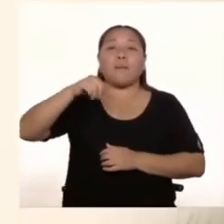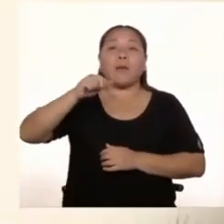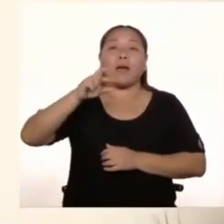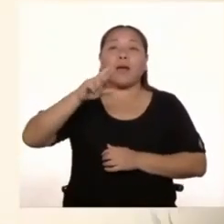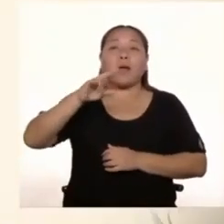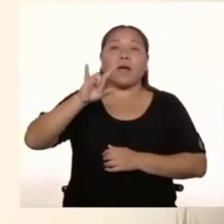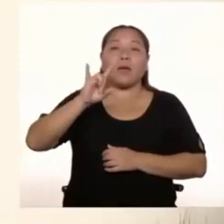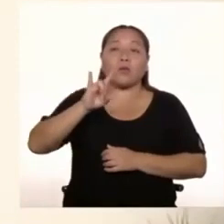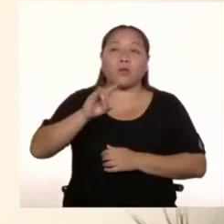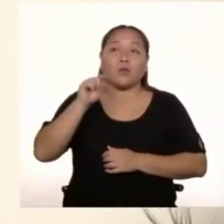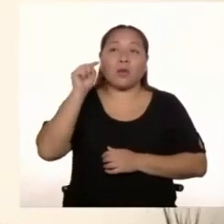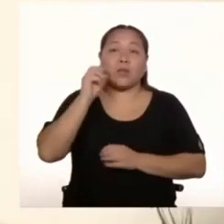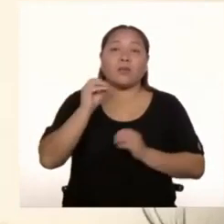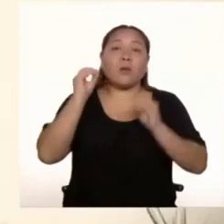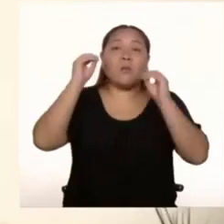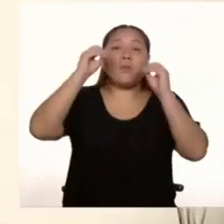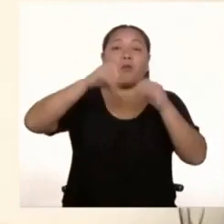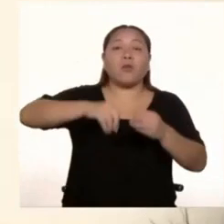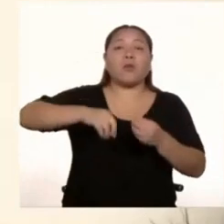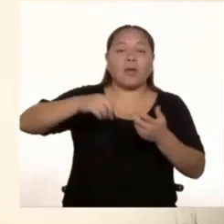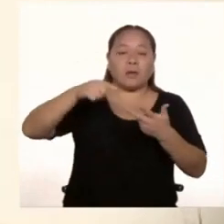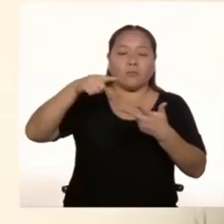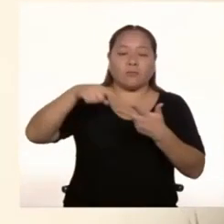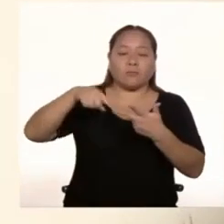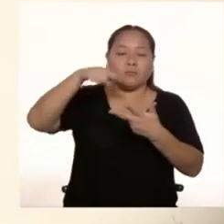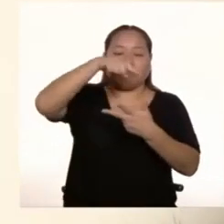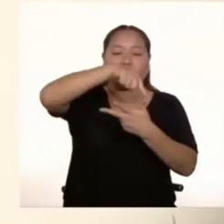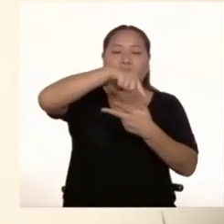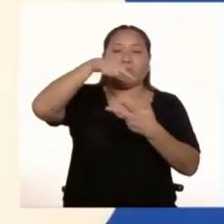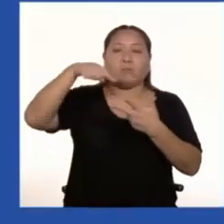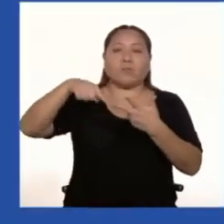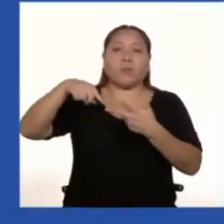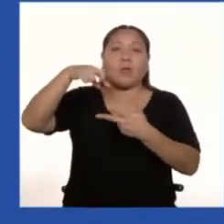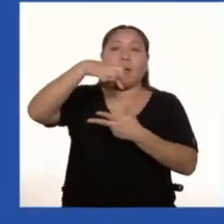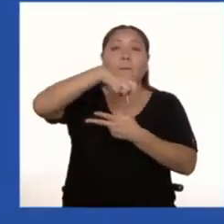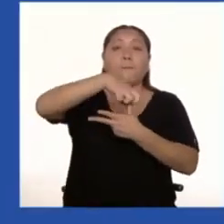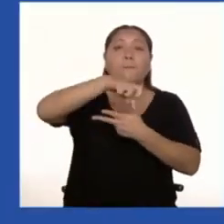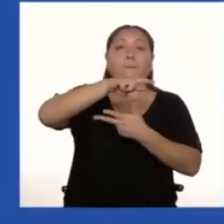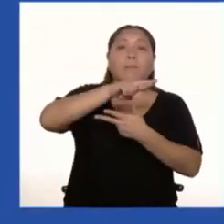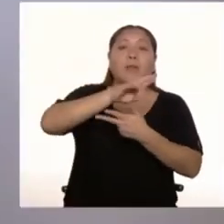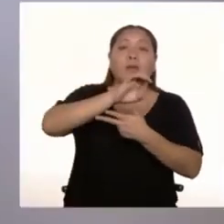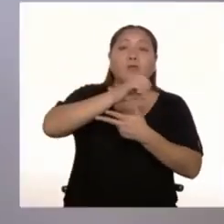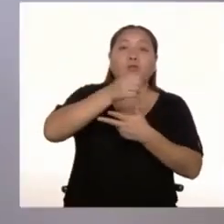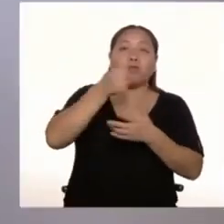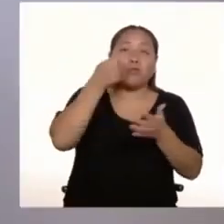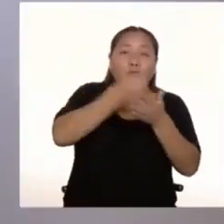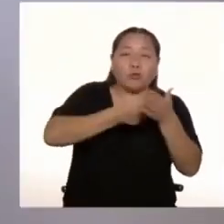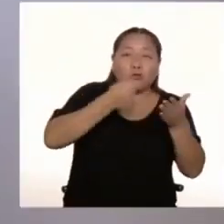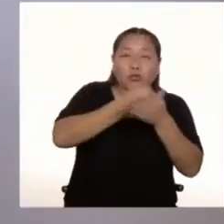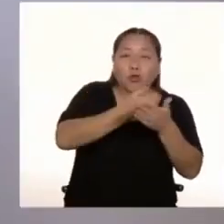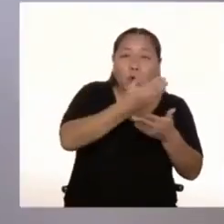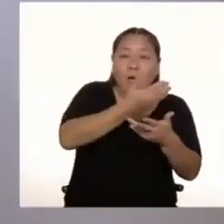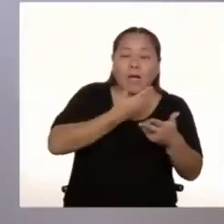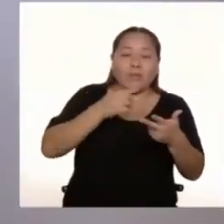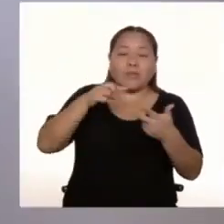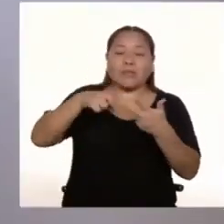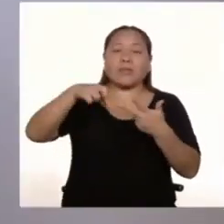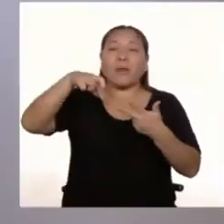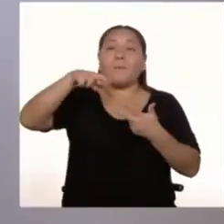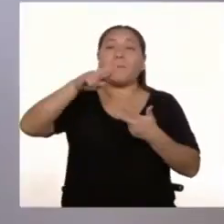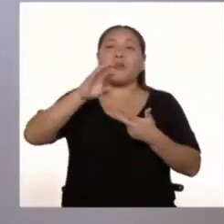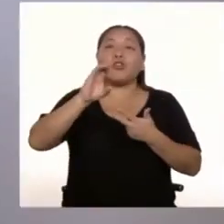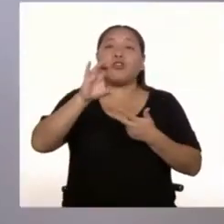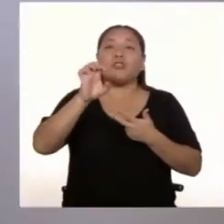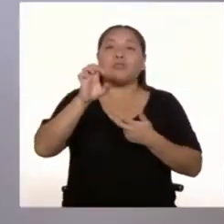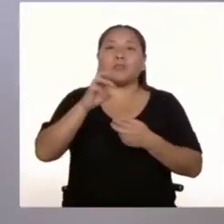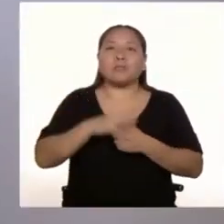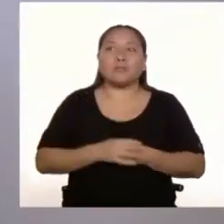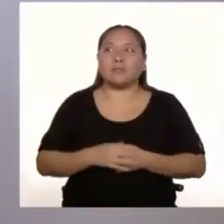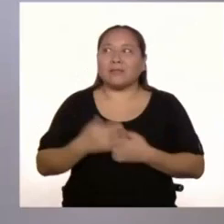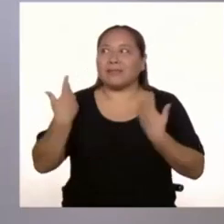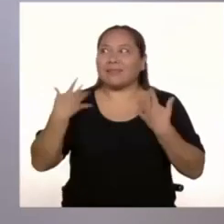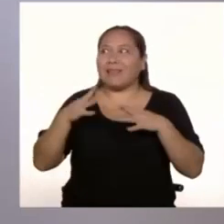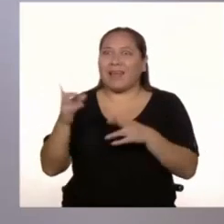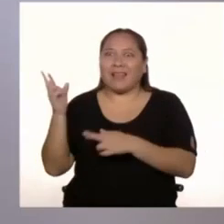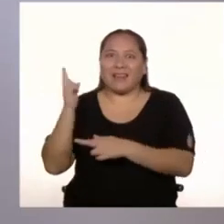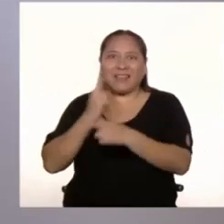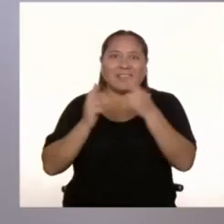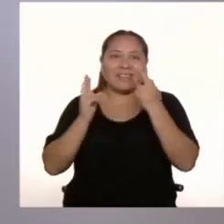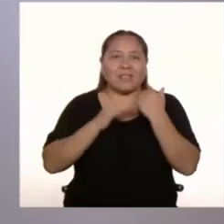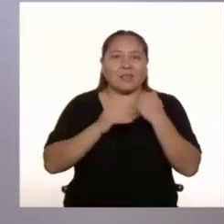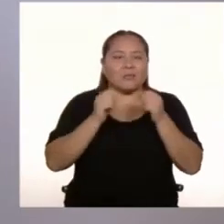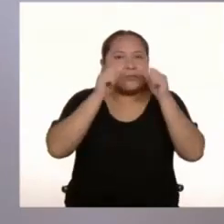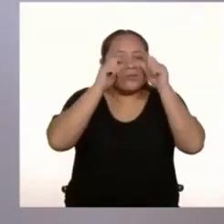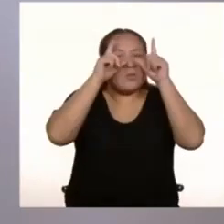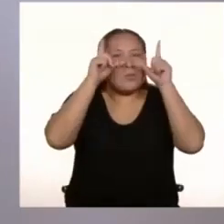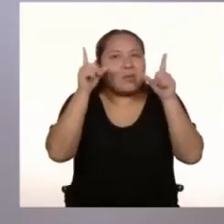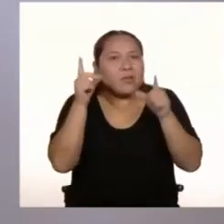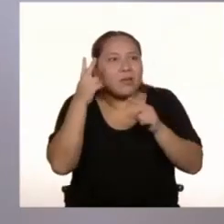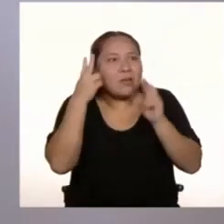como prócer y como precursor, que antes no se había hecho. Ya estoy aquí de vuelta. He quedado muy sorprendida